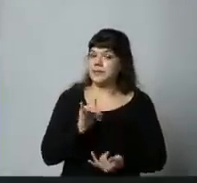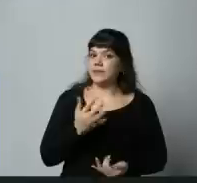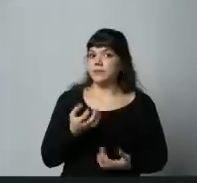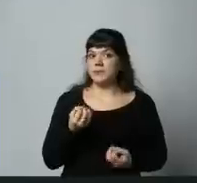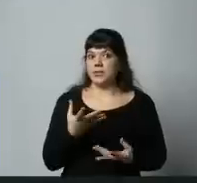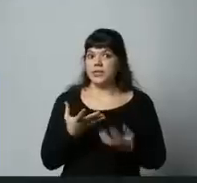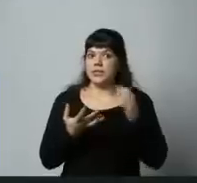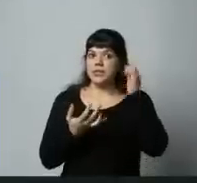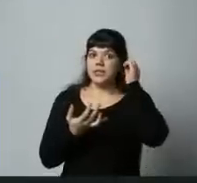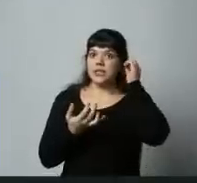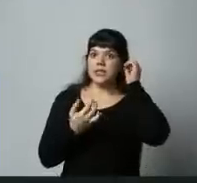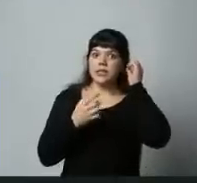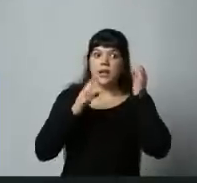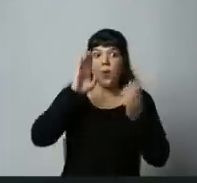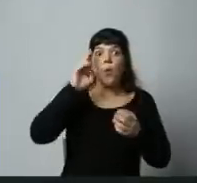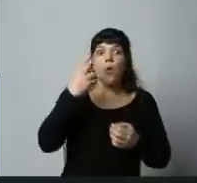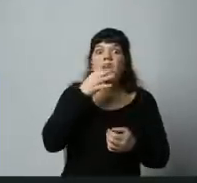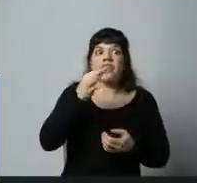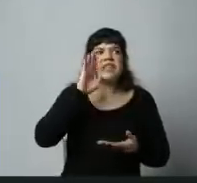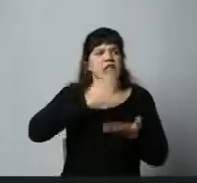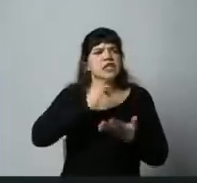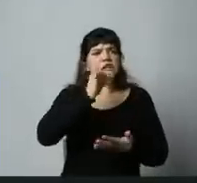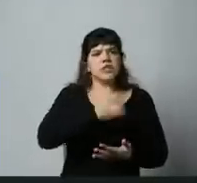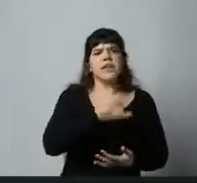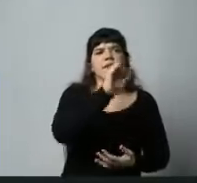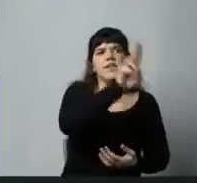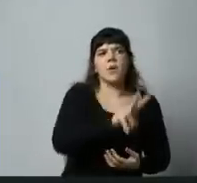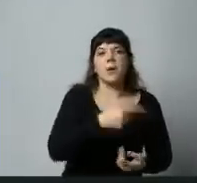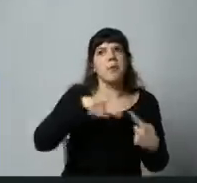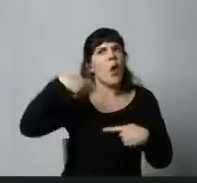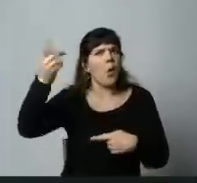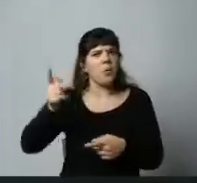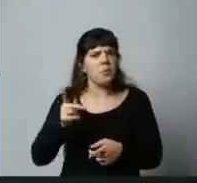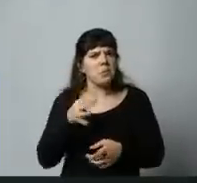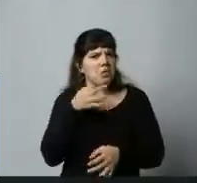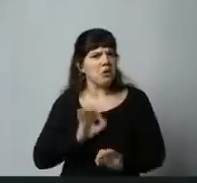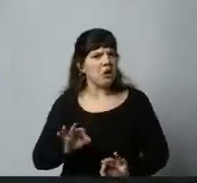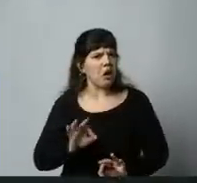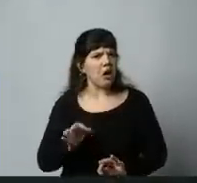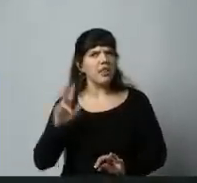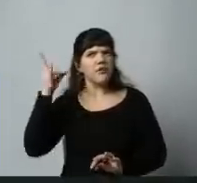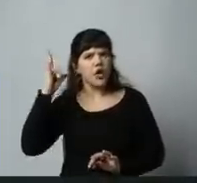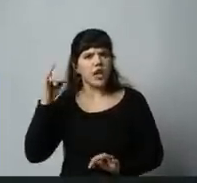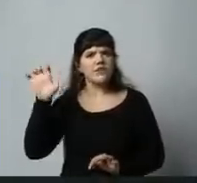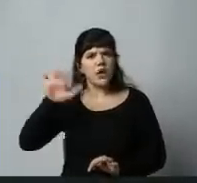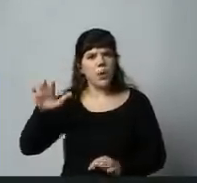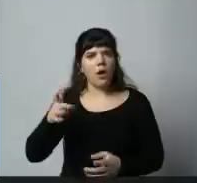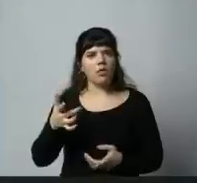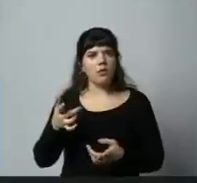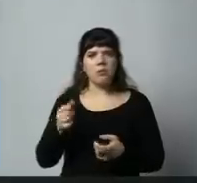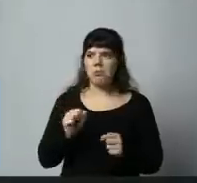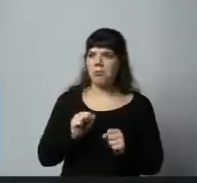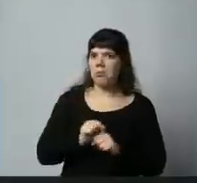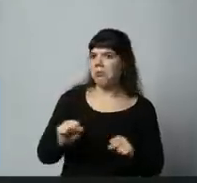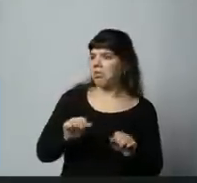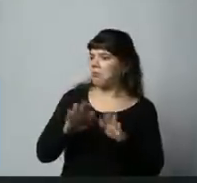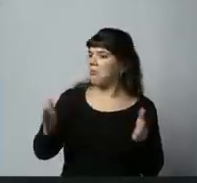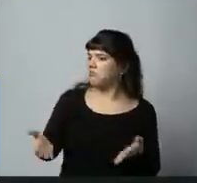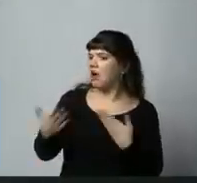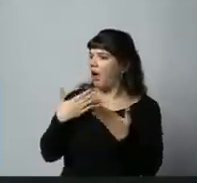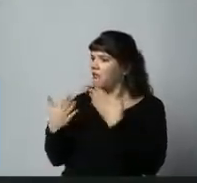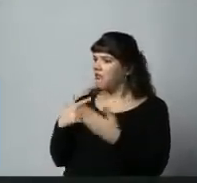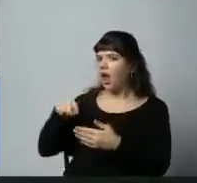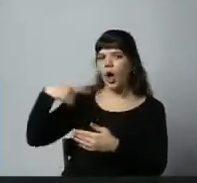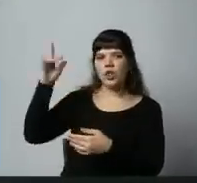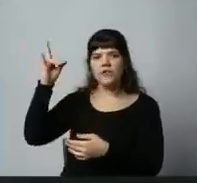Uruguay declara dictadura a Venezuela pero el del resto no se pronuncia no tiene problema en sentarse en la misma mesa en el mercosur con yan áñez y